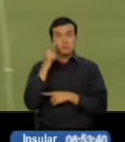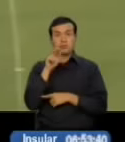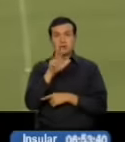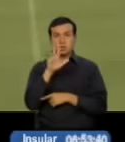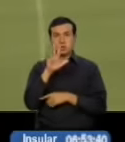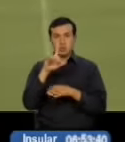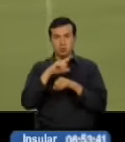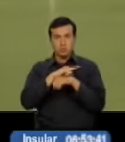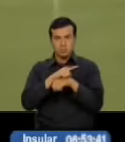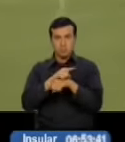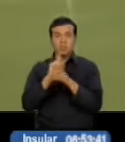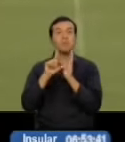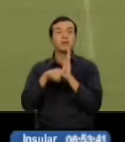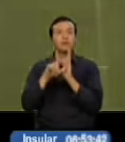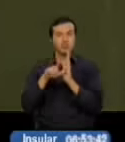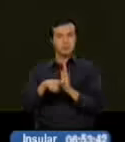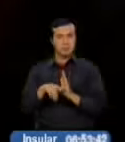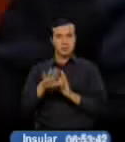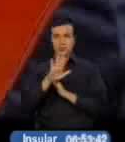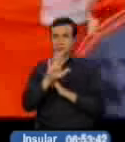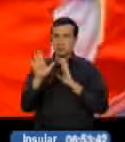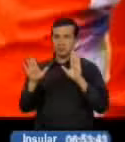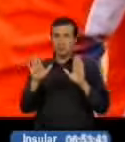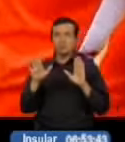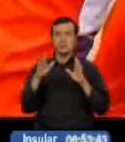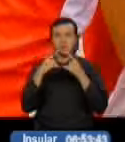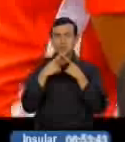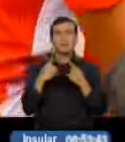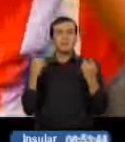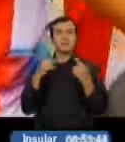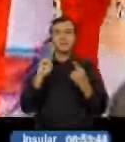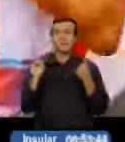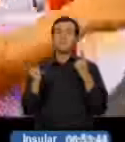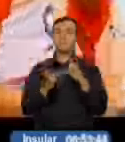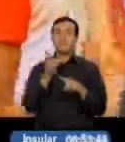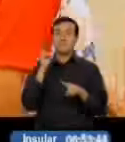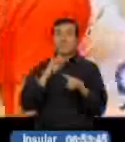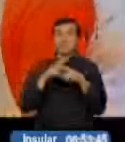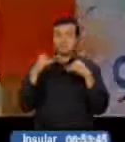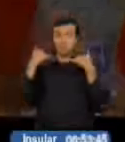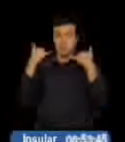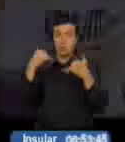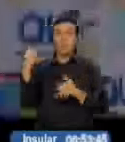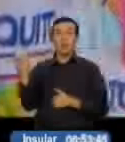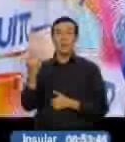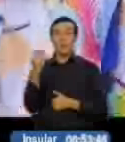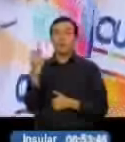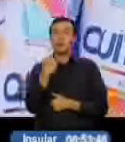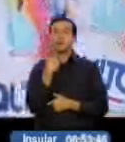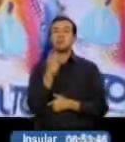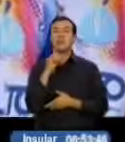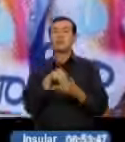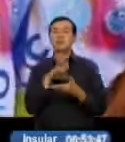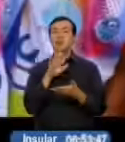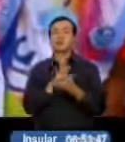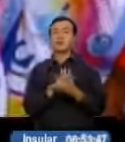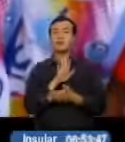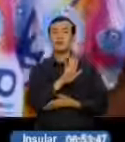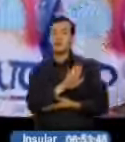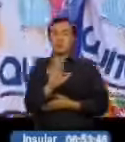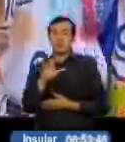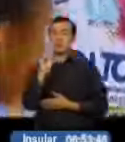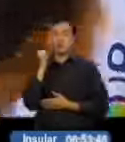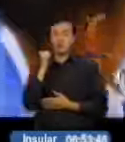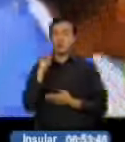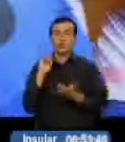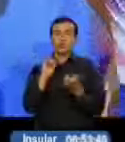35 minutos. Román destacó que para la segunda edición de la Copa a los Guambras se implementó la práctica de otro